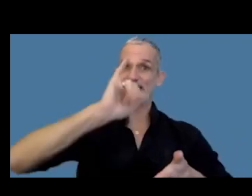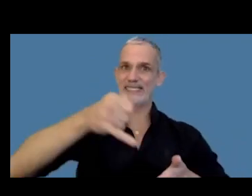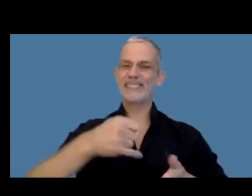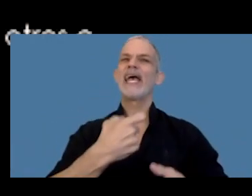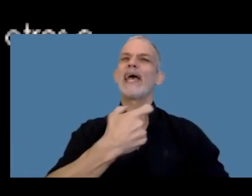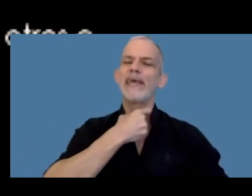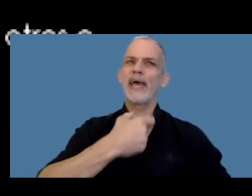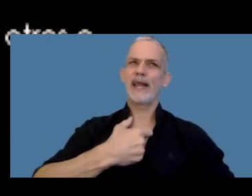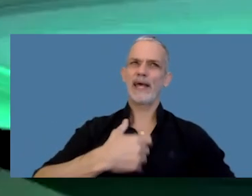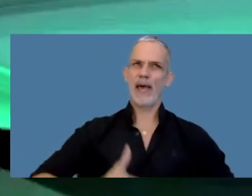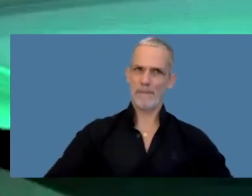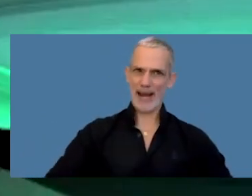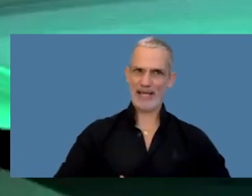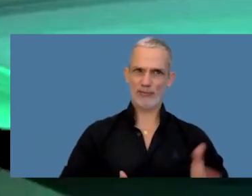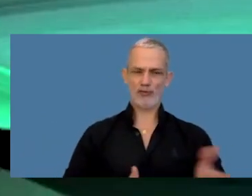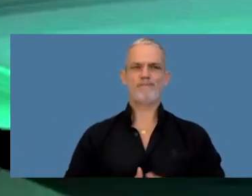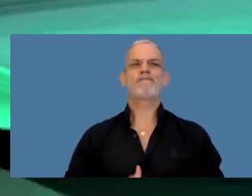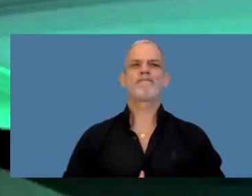¿Sí? Avanzo.